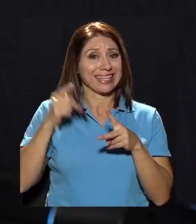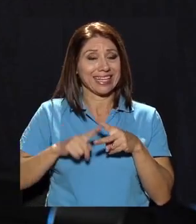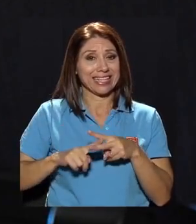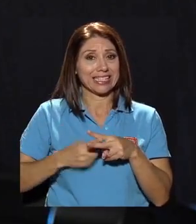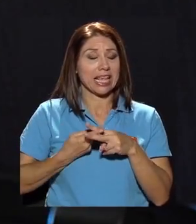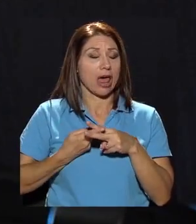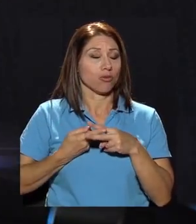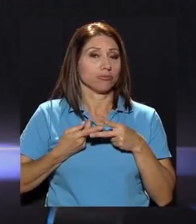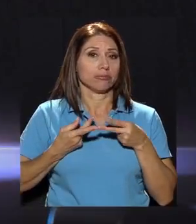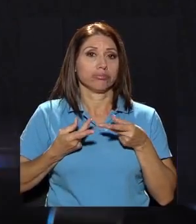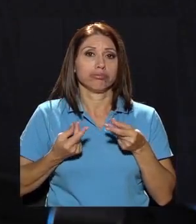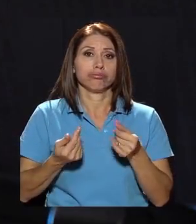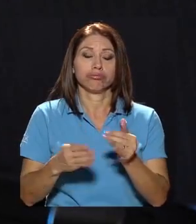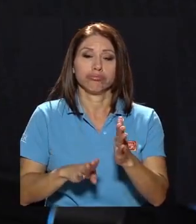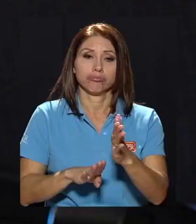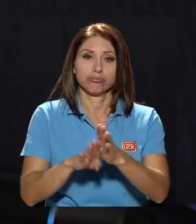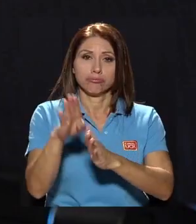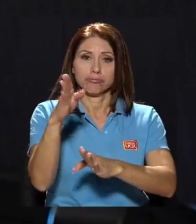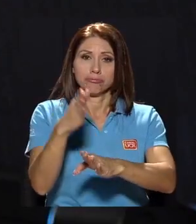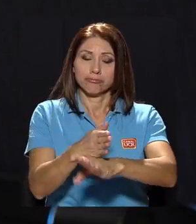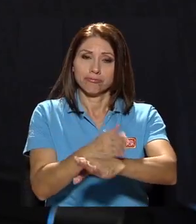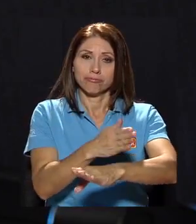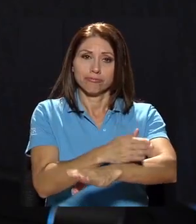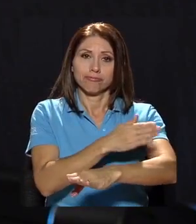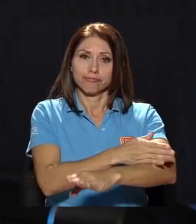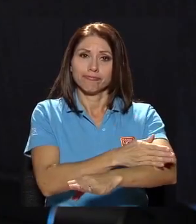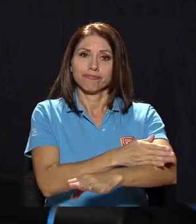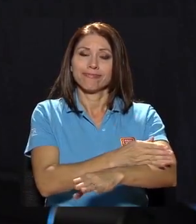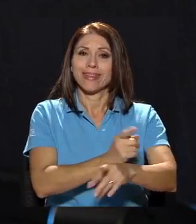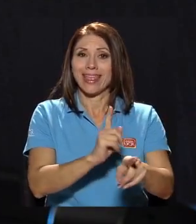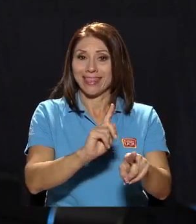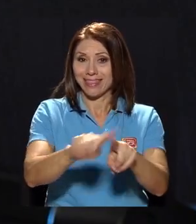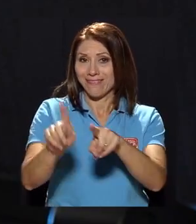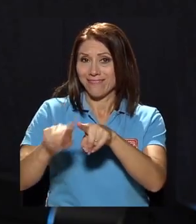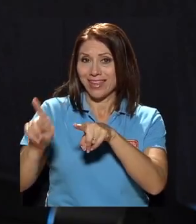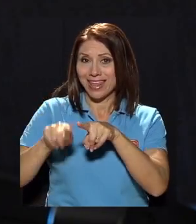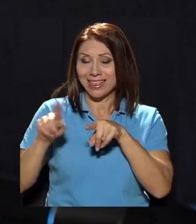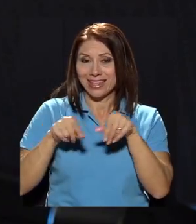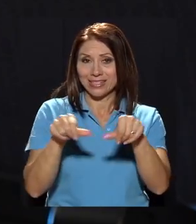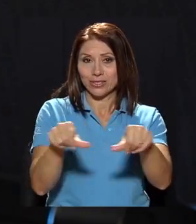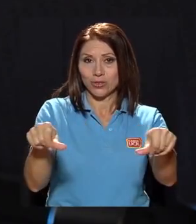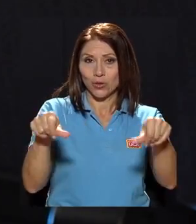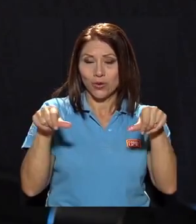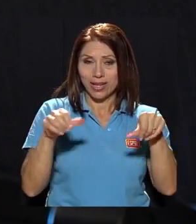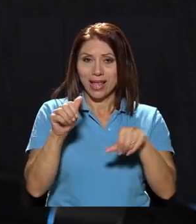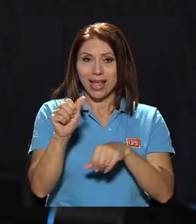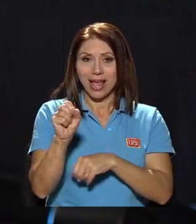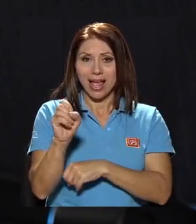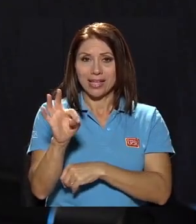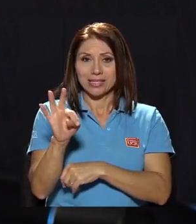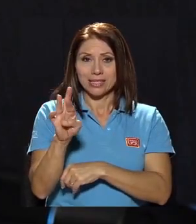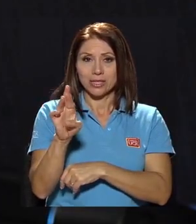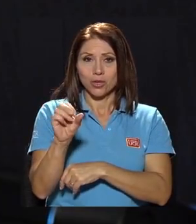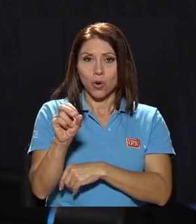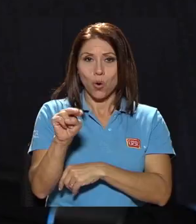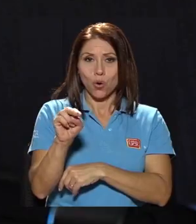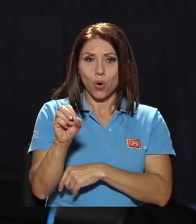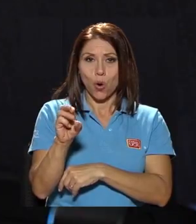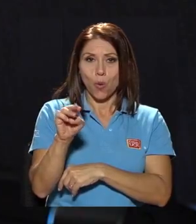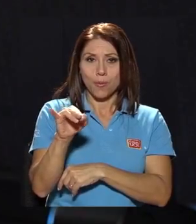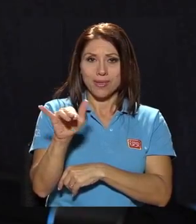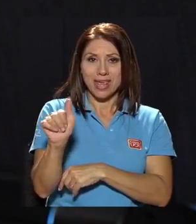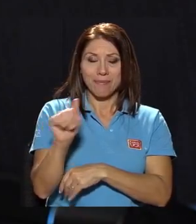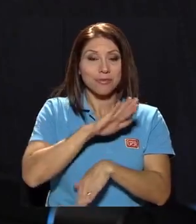una velocidad bastante alta creando diferentes tópicos de astronomía con su acceso libre a todos